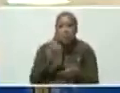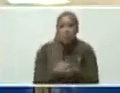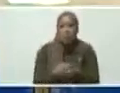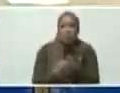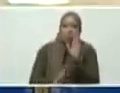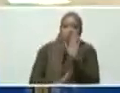completamente